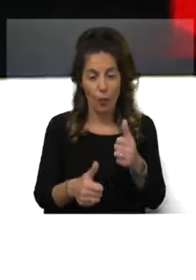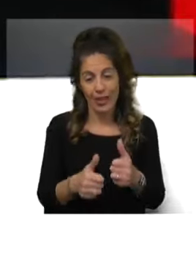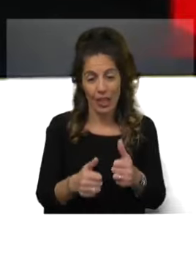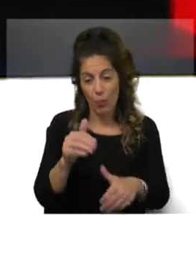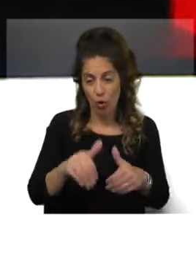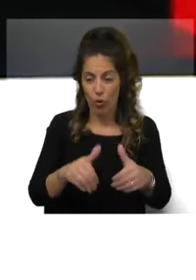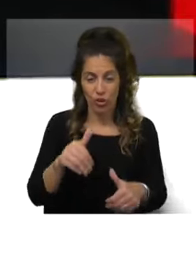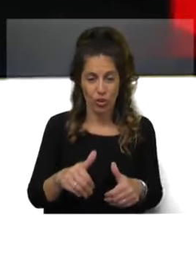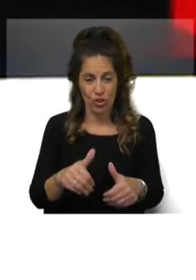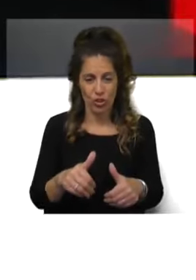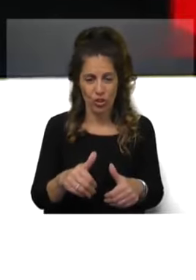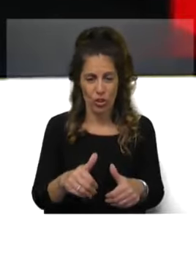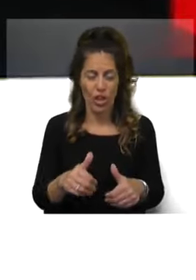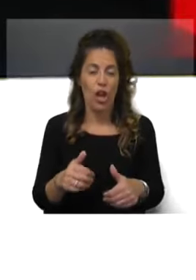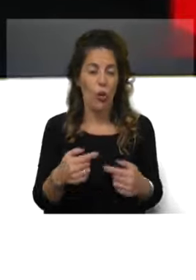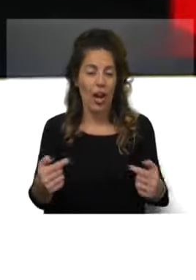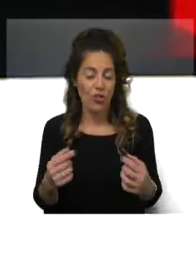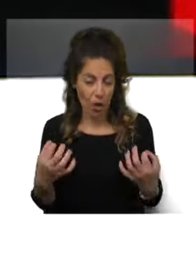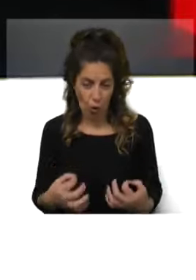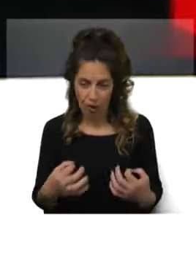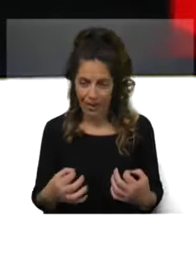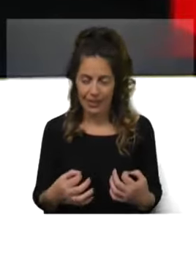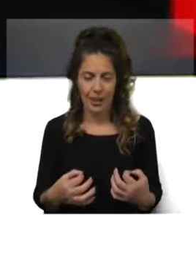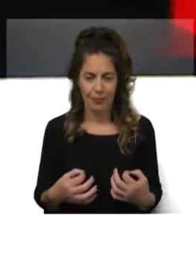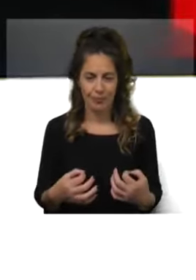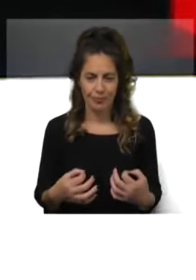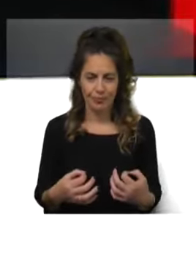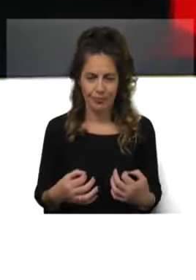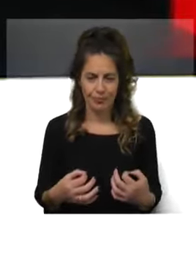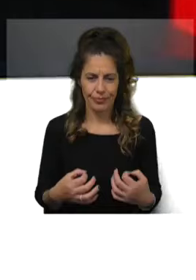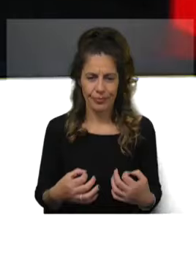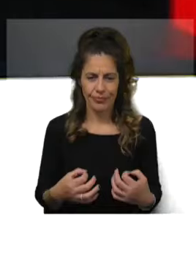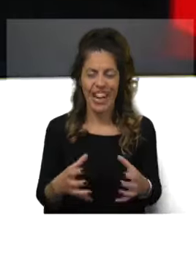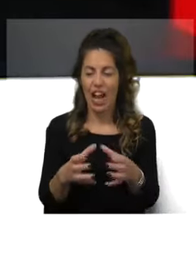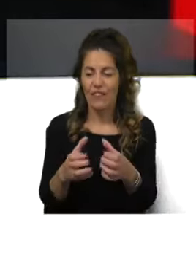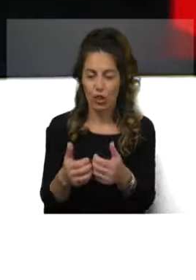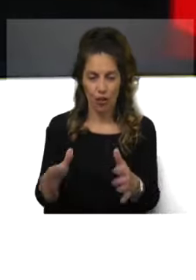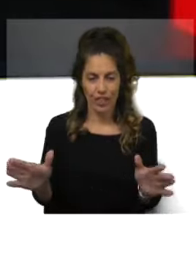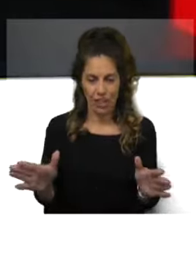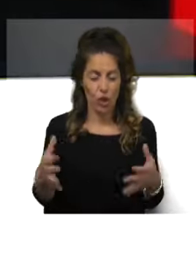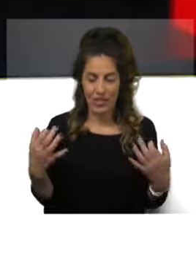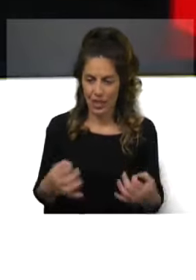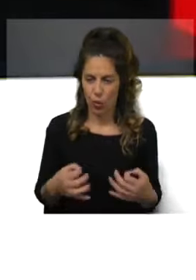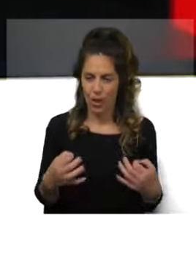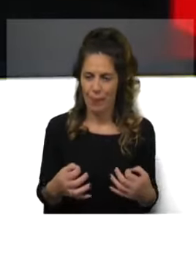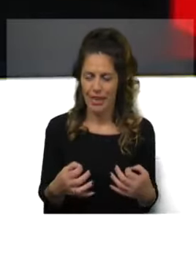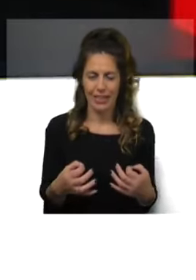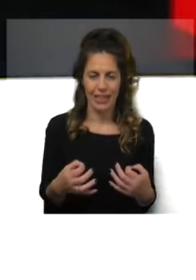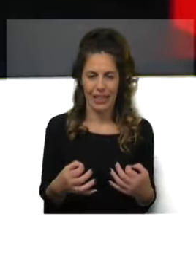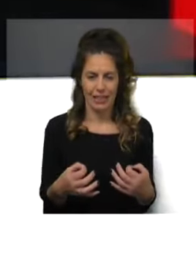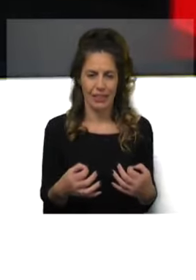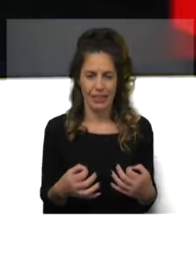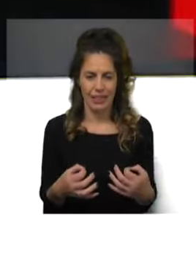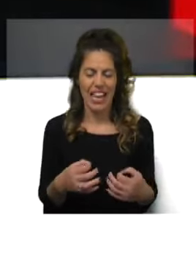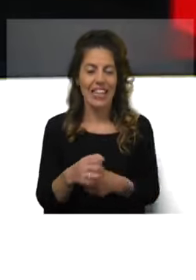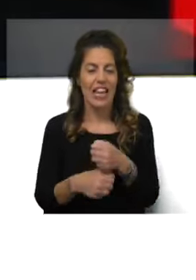eh Y una cosa concreta este cabildos seguramente es decir en